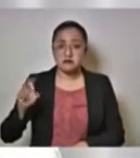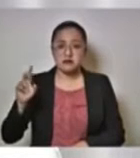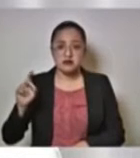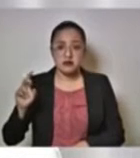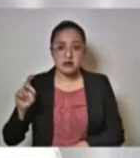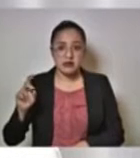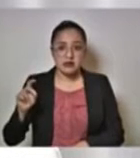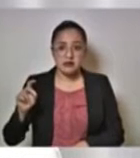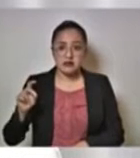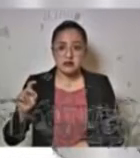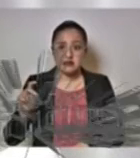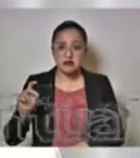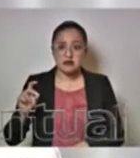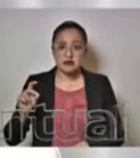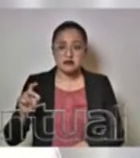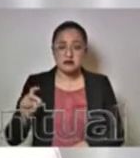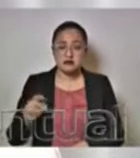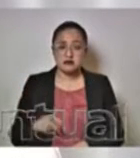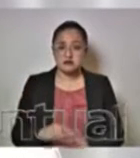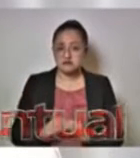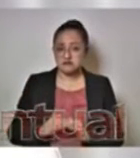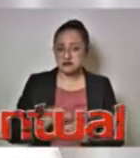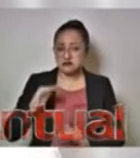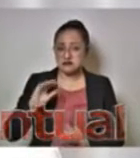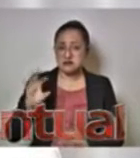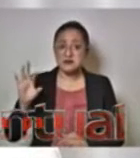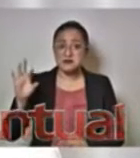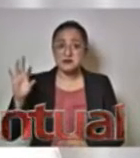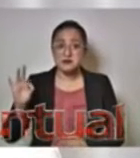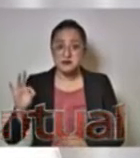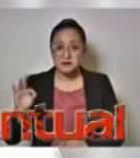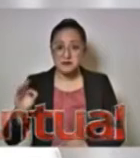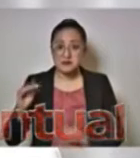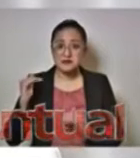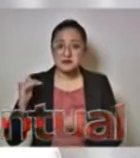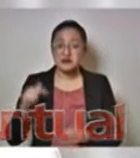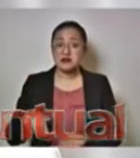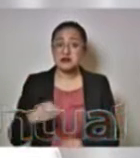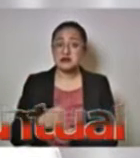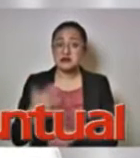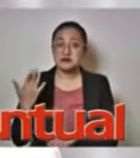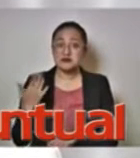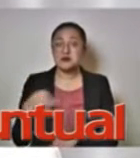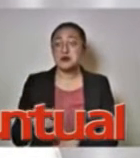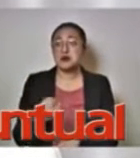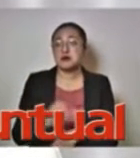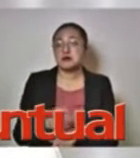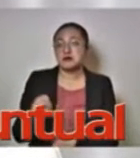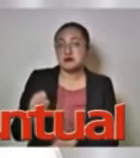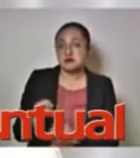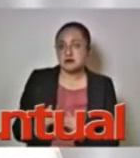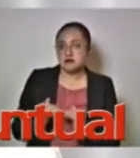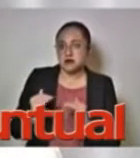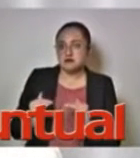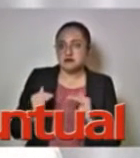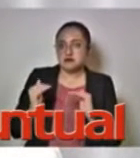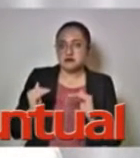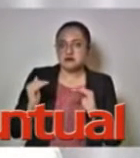30 se subió a 40 a 50 y estábamos en 60